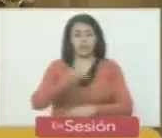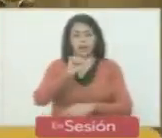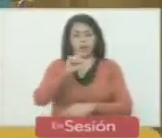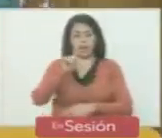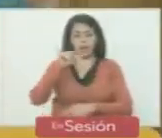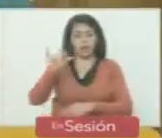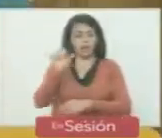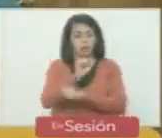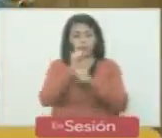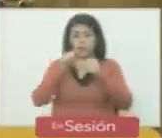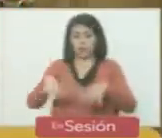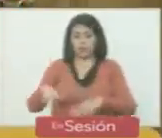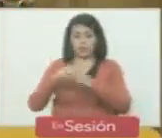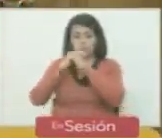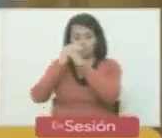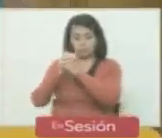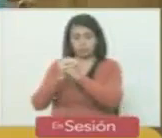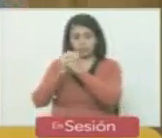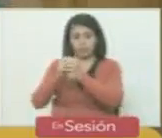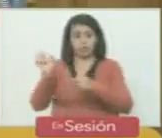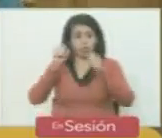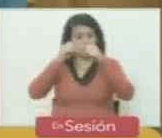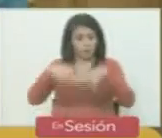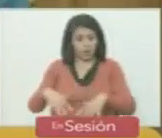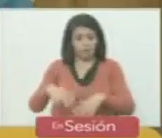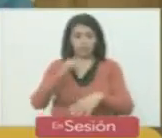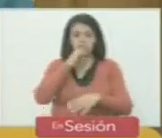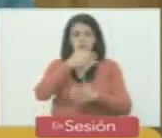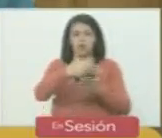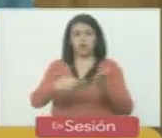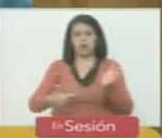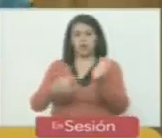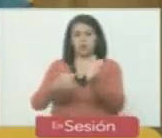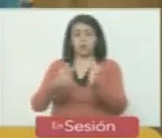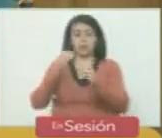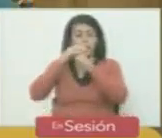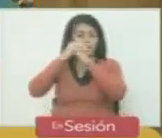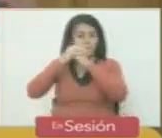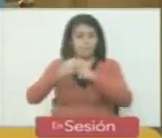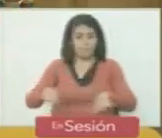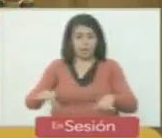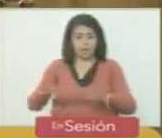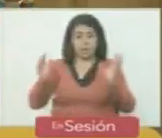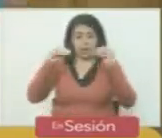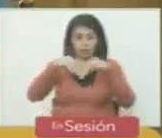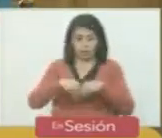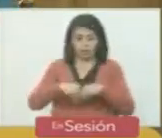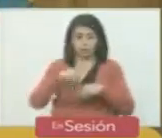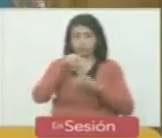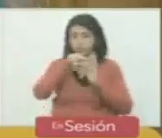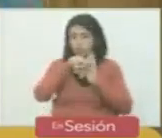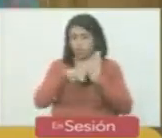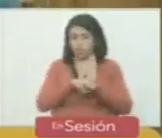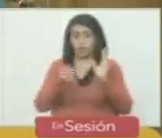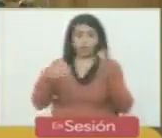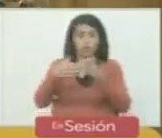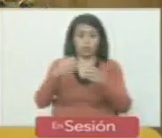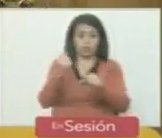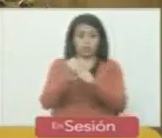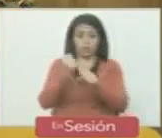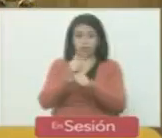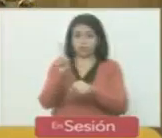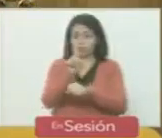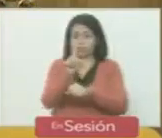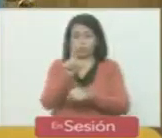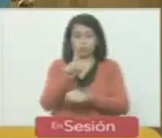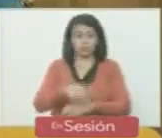Primera, no basta rezar, no basta con declaraciones, no basta con acuerdos, con normas, con grupos de trabajo,